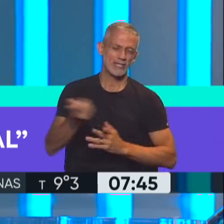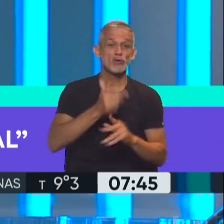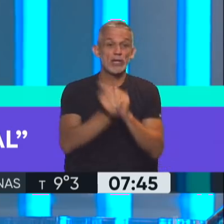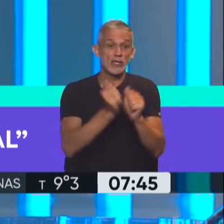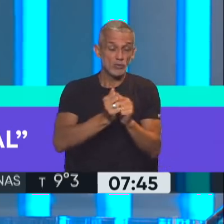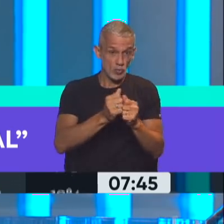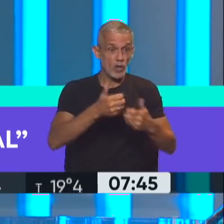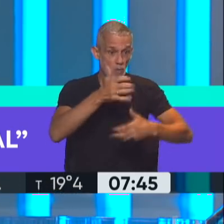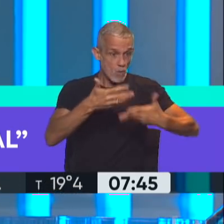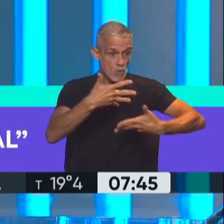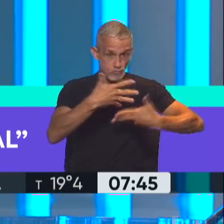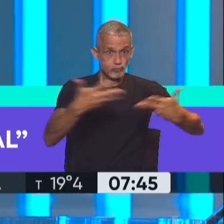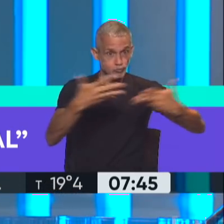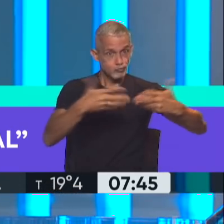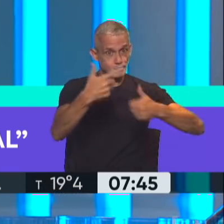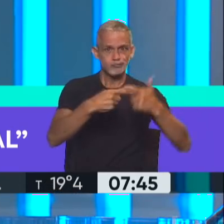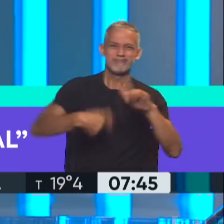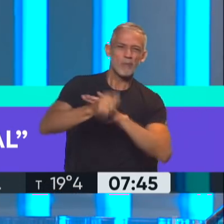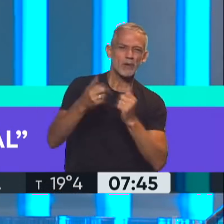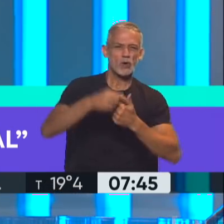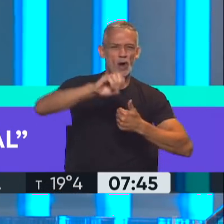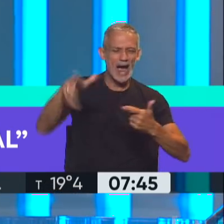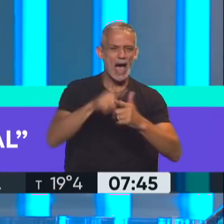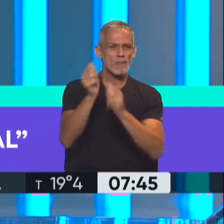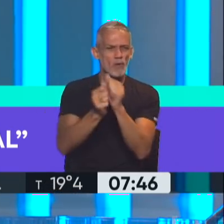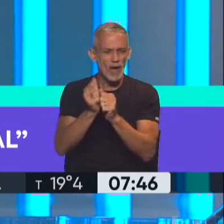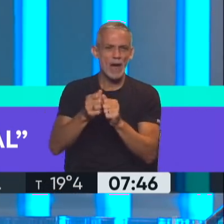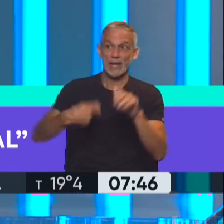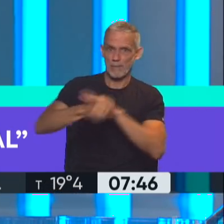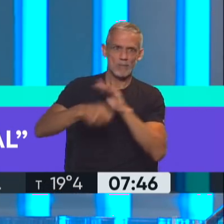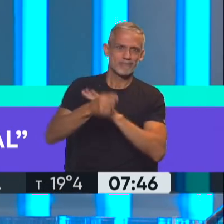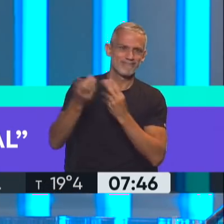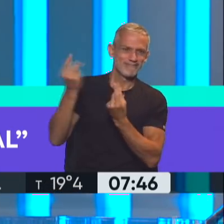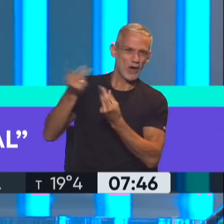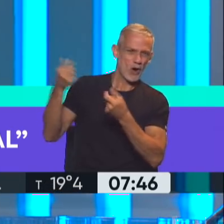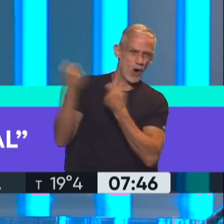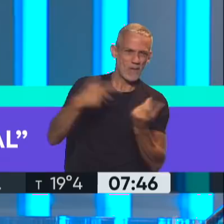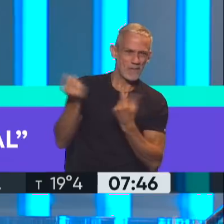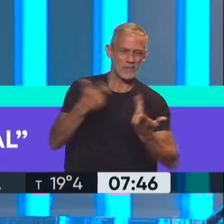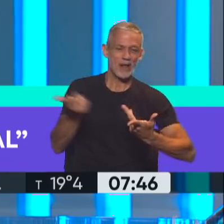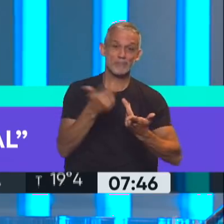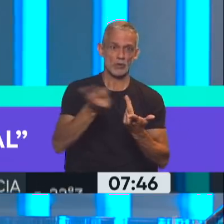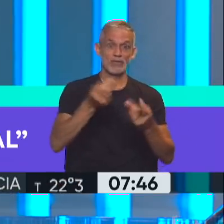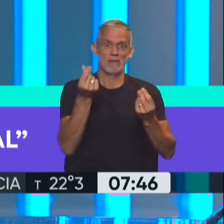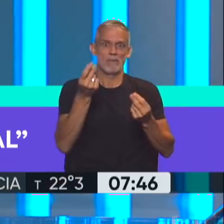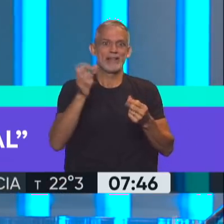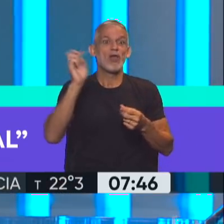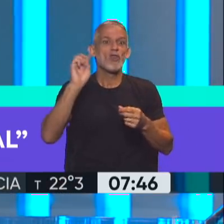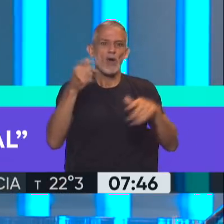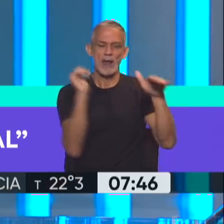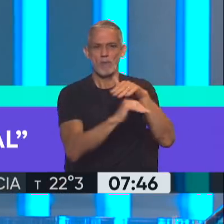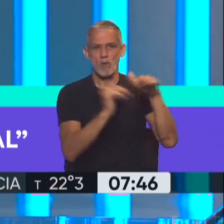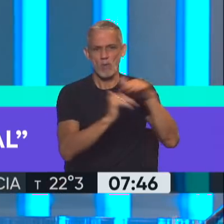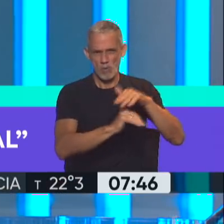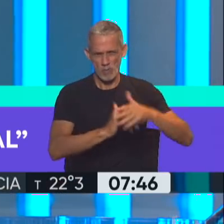está creciendo necesita importar más el campo la industria todos entonces eso te impide acumular más reservas y tienes que importar más